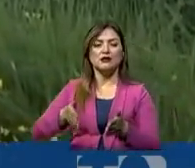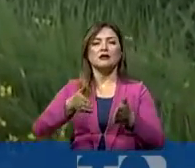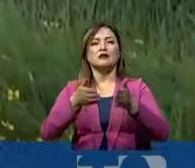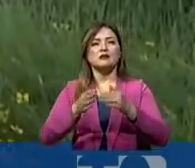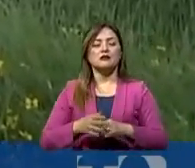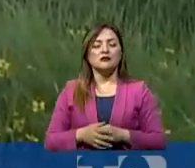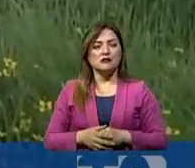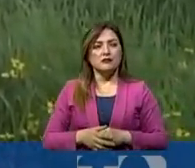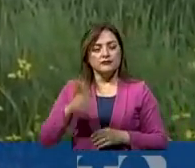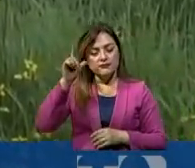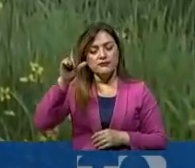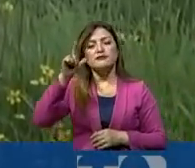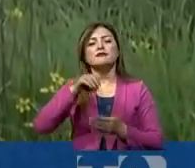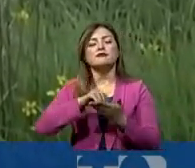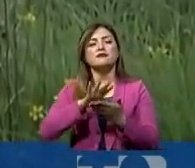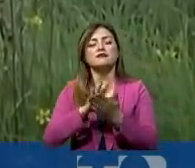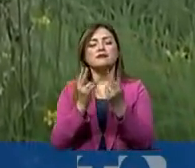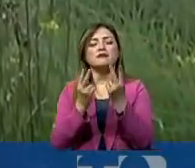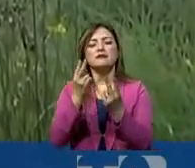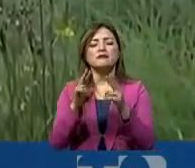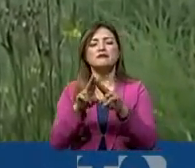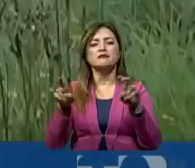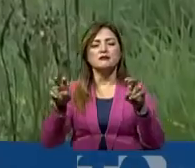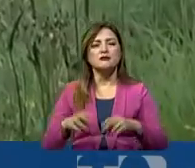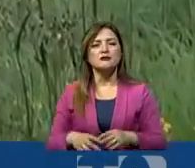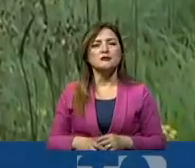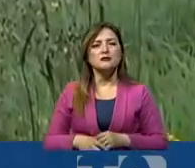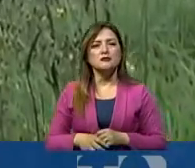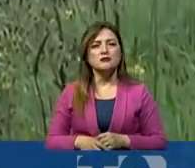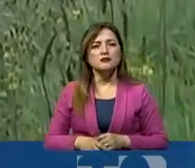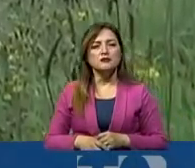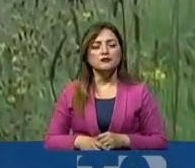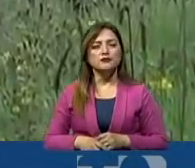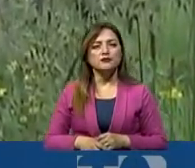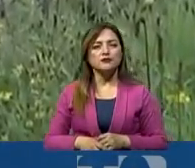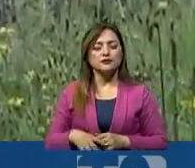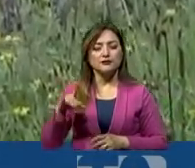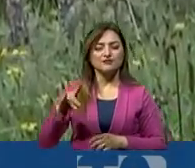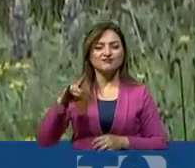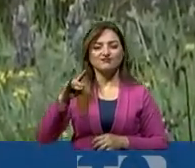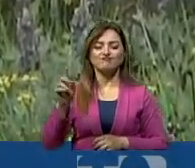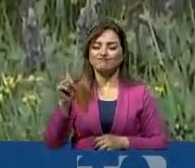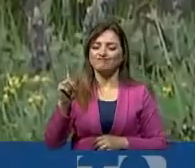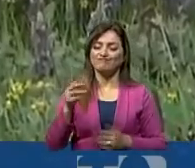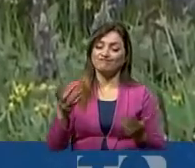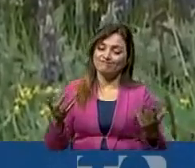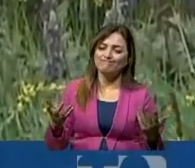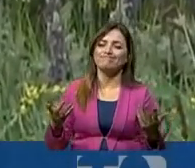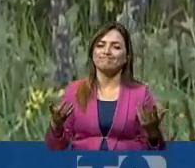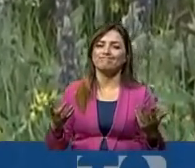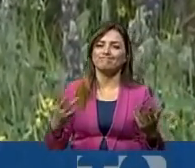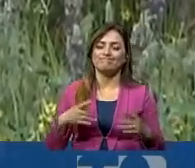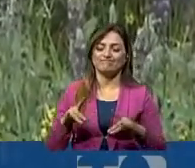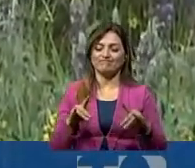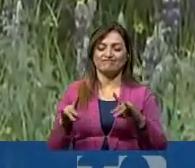la lógica que aplicamos cuando visitas una reserva natural. En efecto, no sería lo adecuado que los perritos corran aquí por espacios en